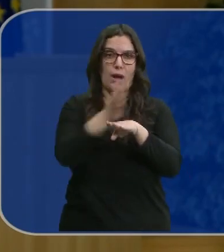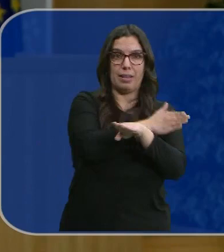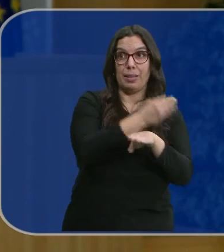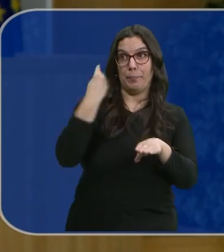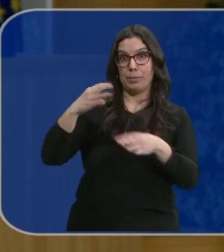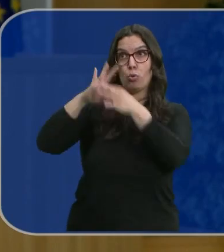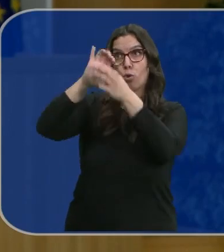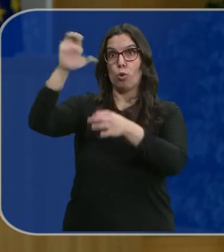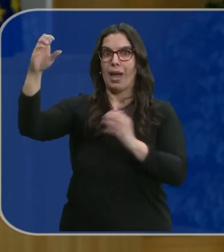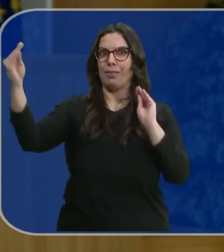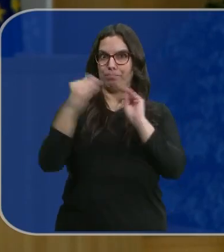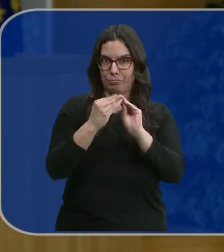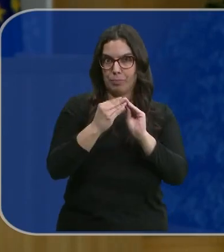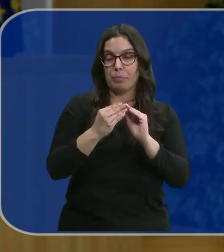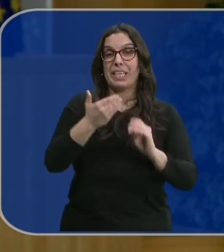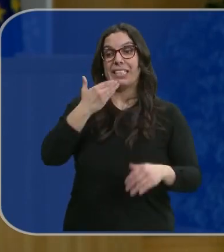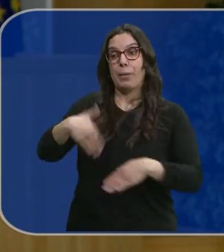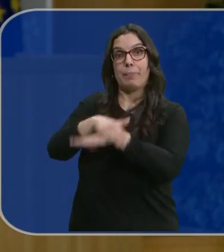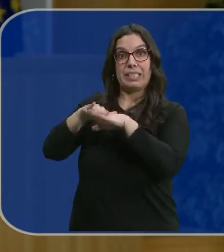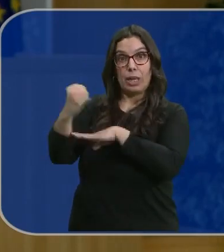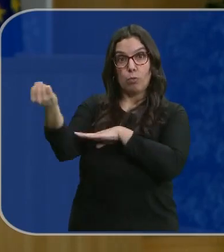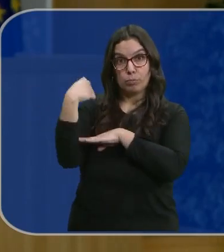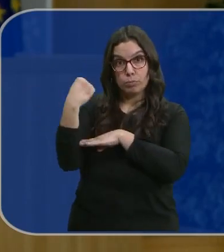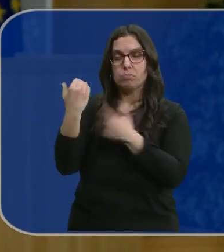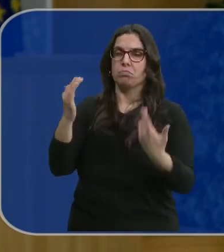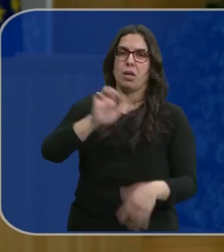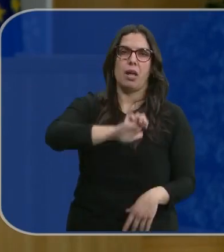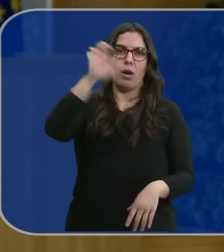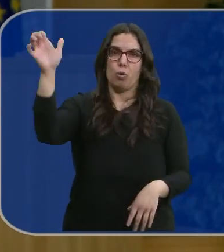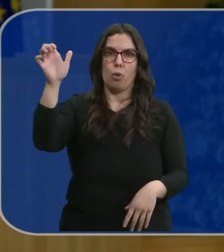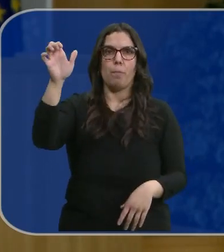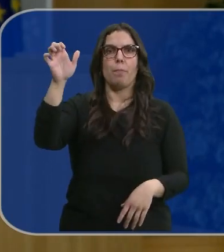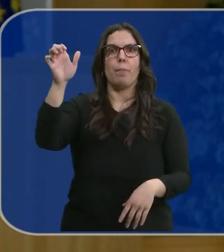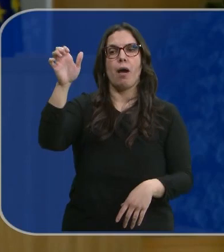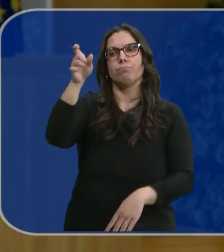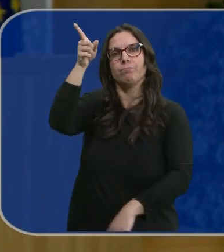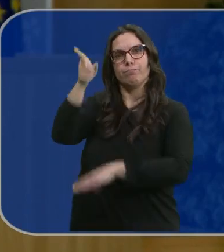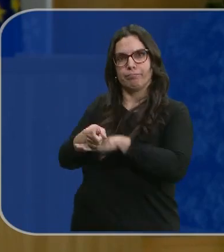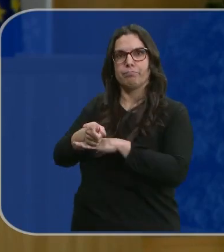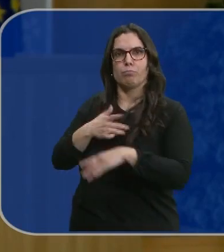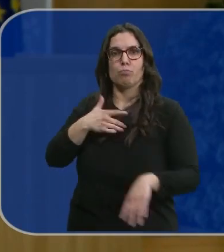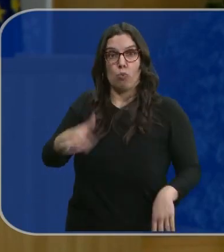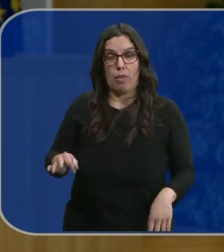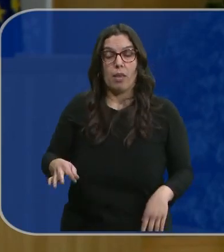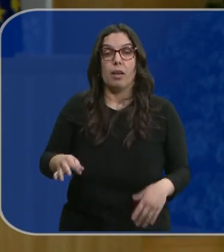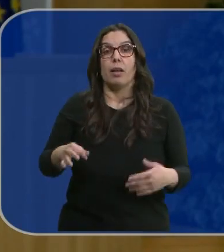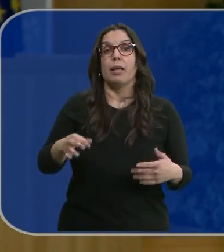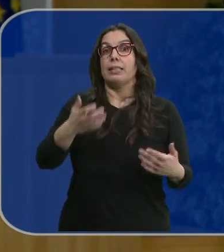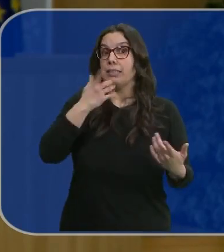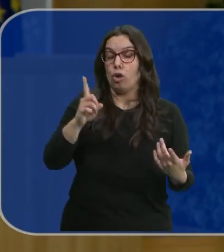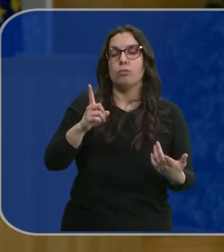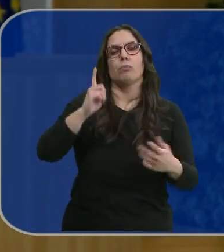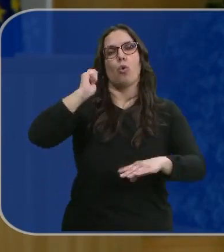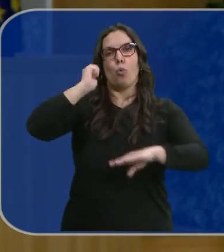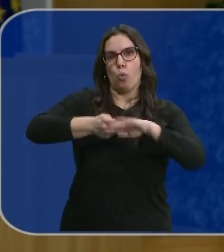Unión Europea. Si el Ministerio desoye esta petición, Europa no podrá obligarle a cambiar de postura y ya solo quedará la vía